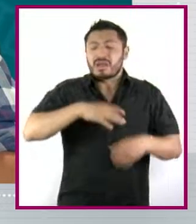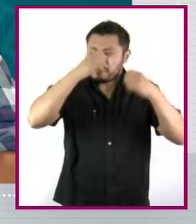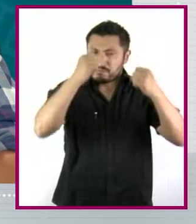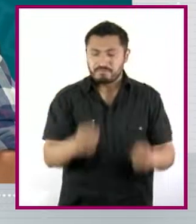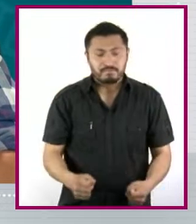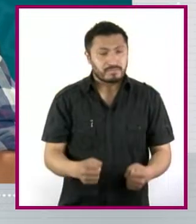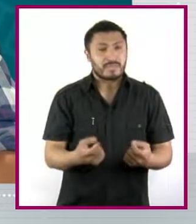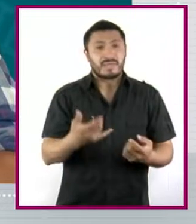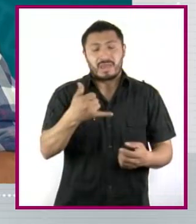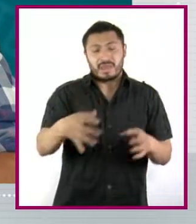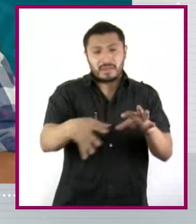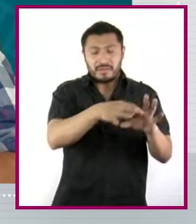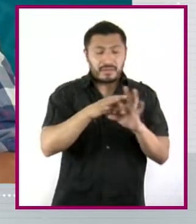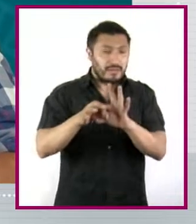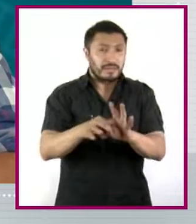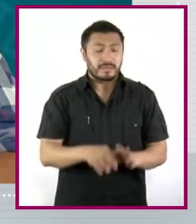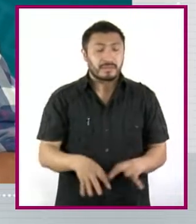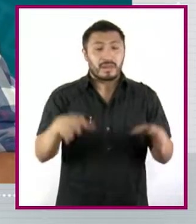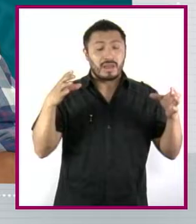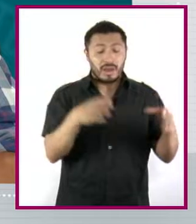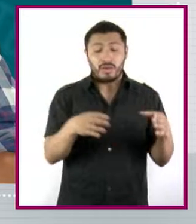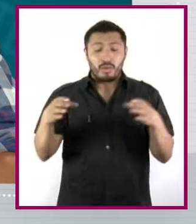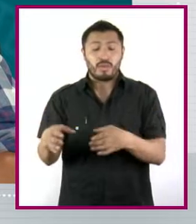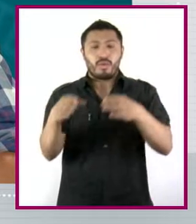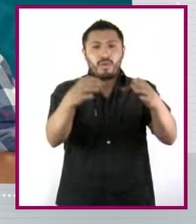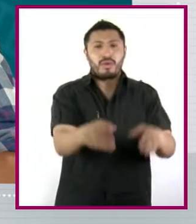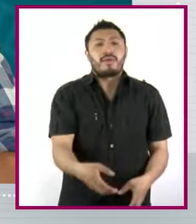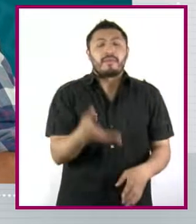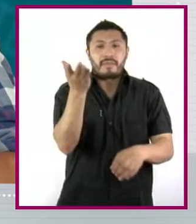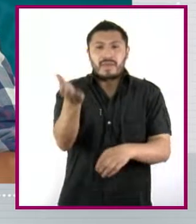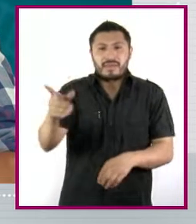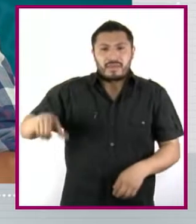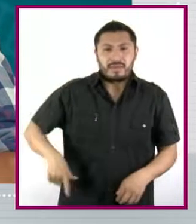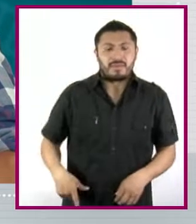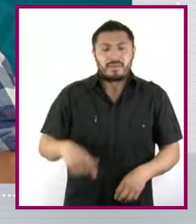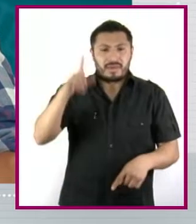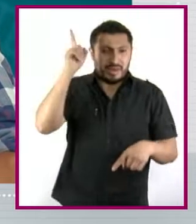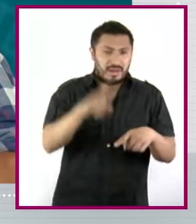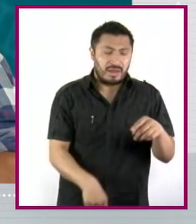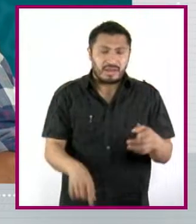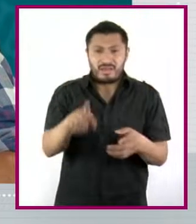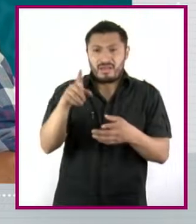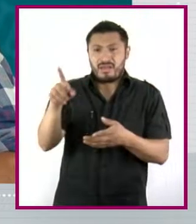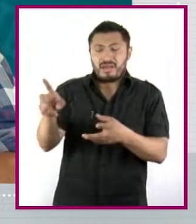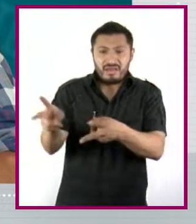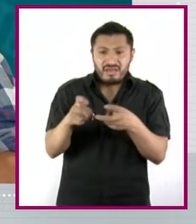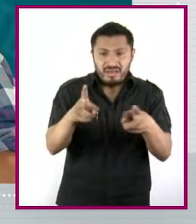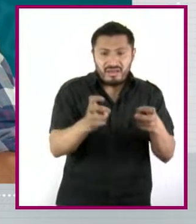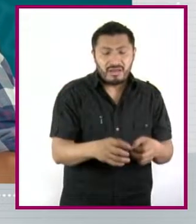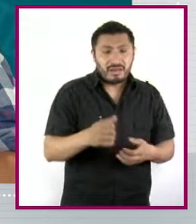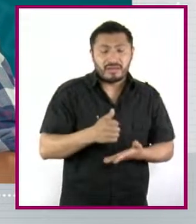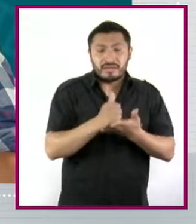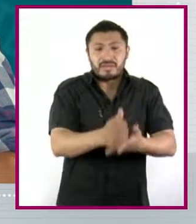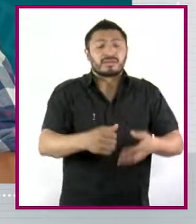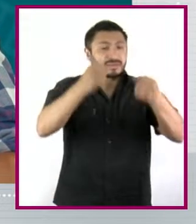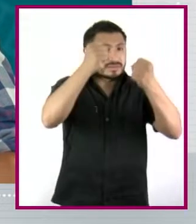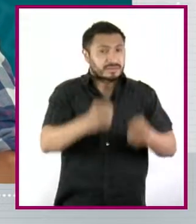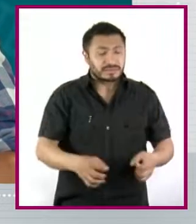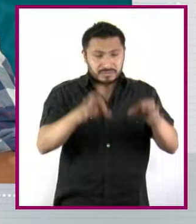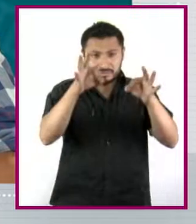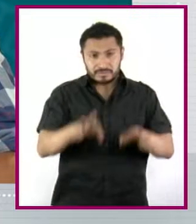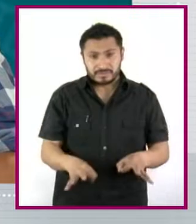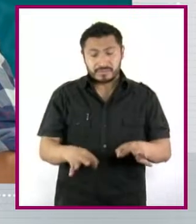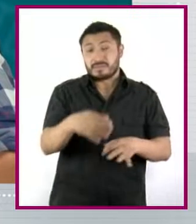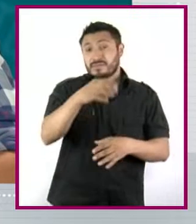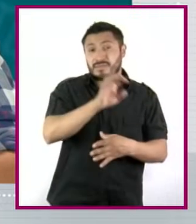y cohesión social. Las comunidades exigían al Estado que desarticulara las redes criminales y les brindara seguridad pública genuina, para